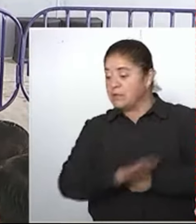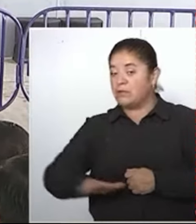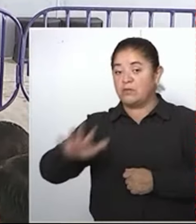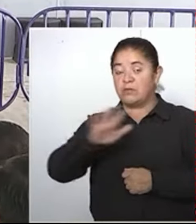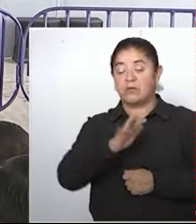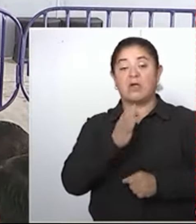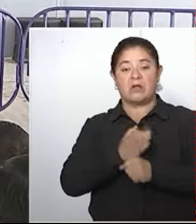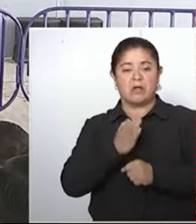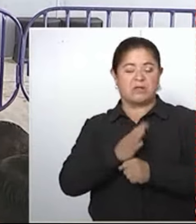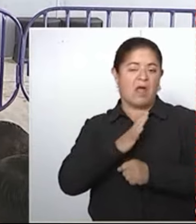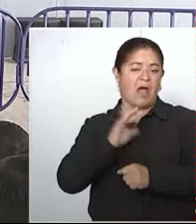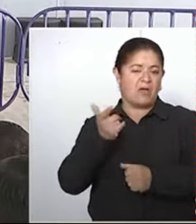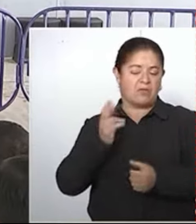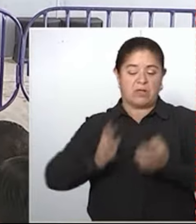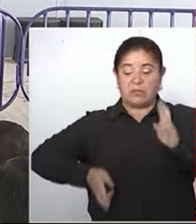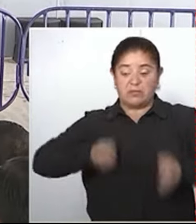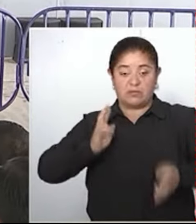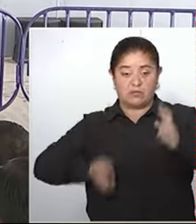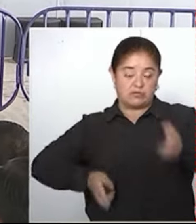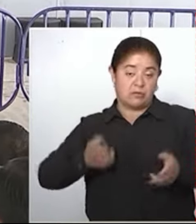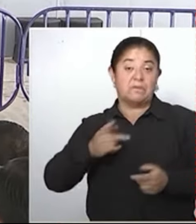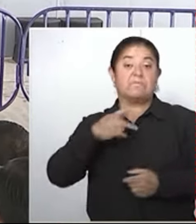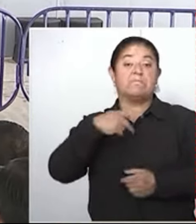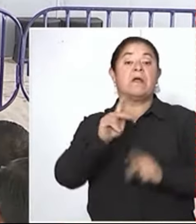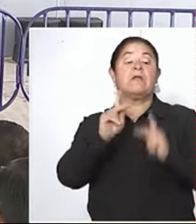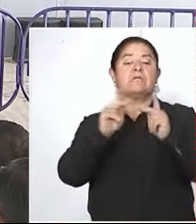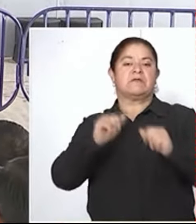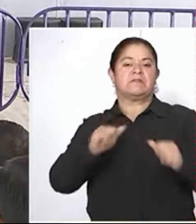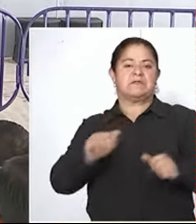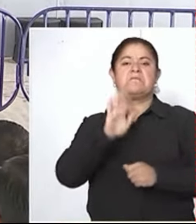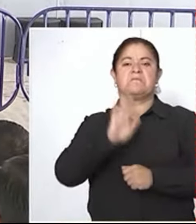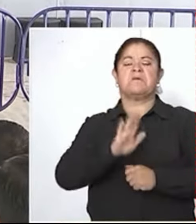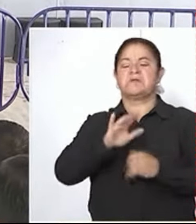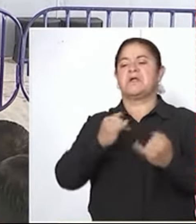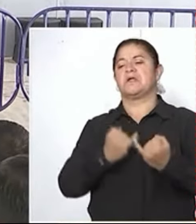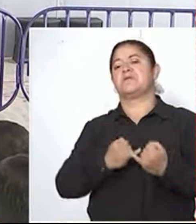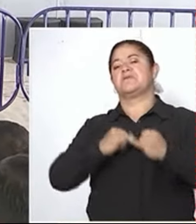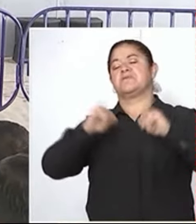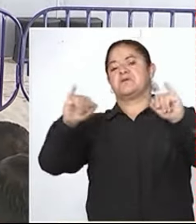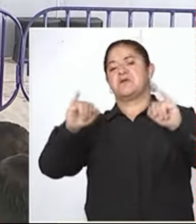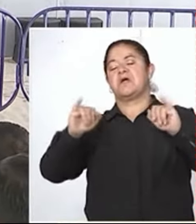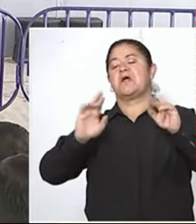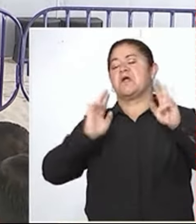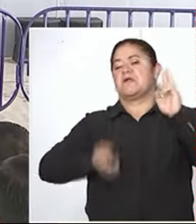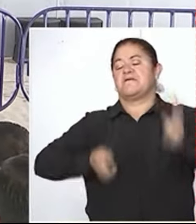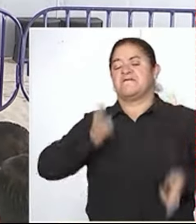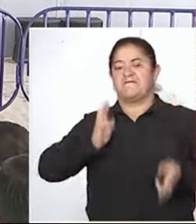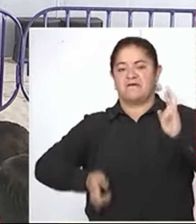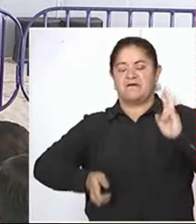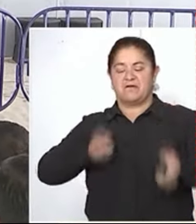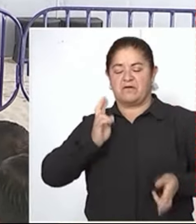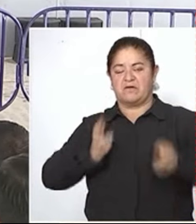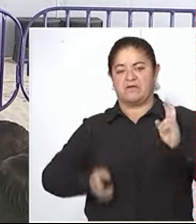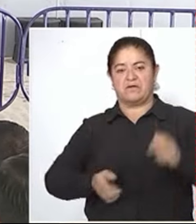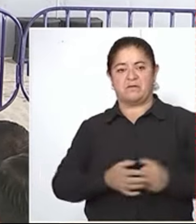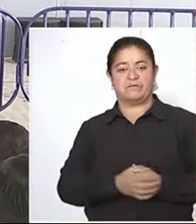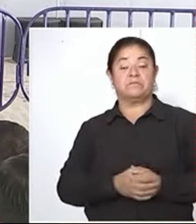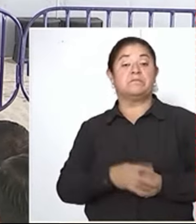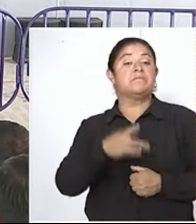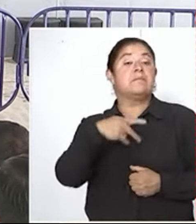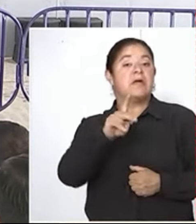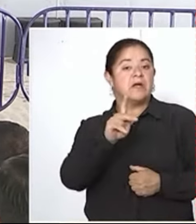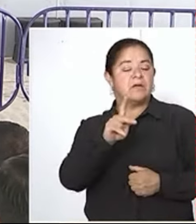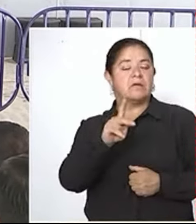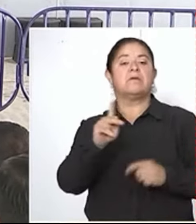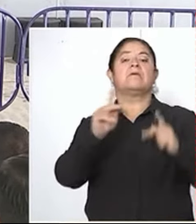similar a la independencia la reforma la revolución mexicana sólo que pacífica